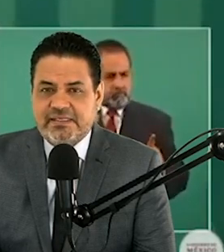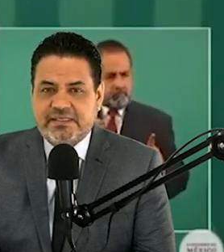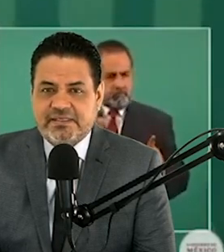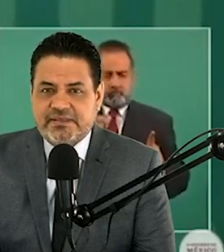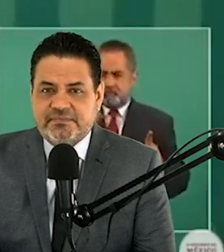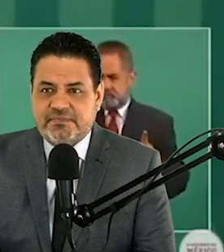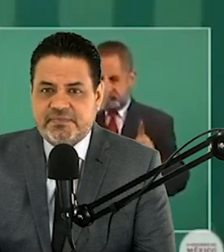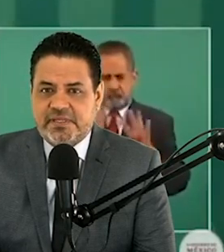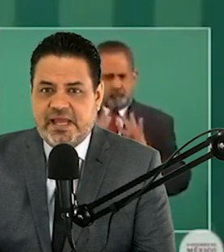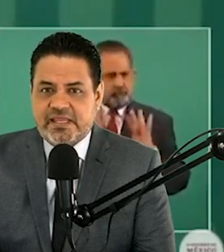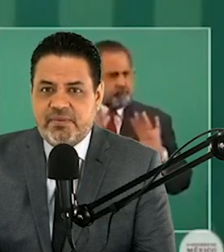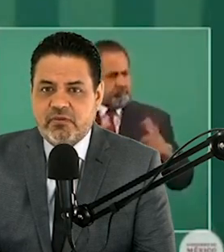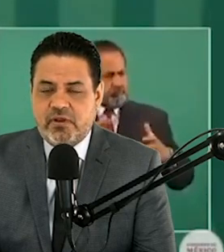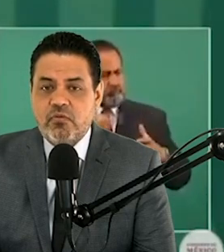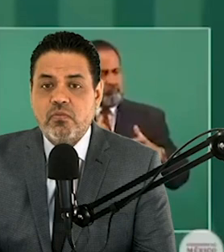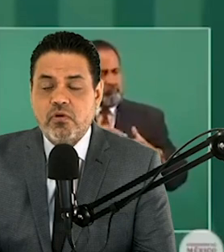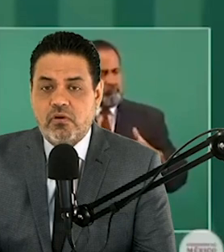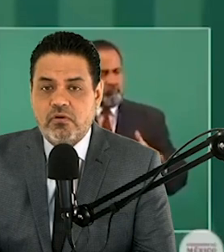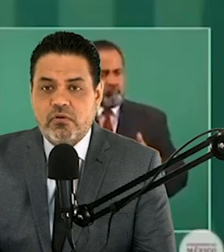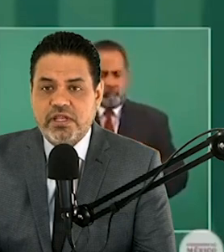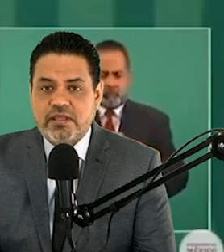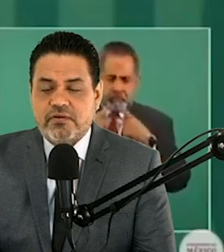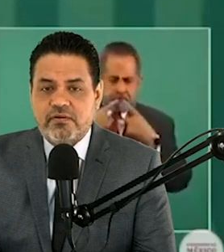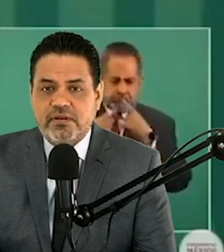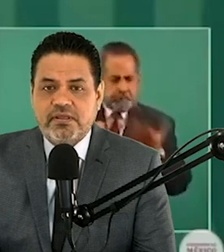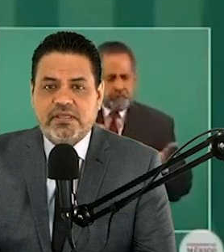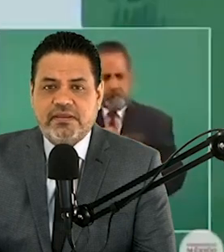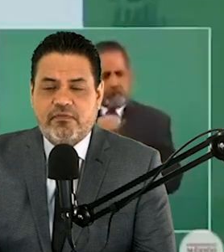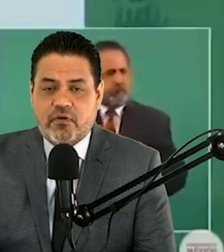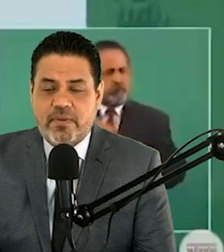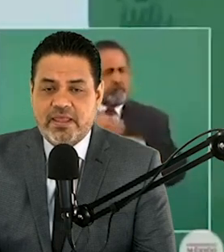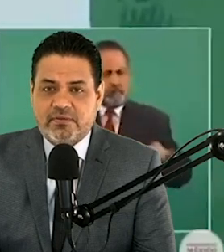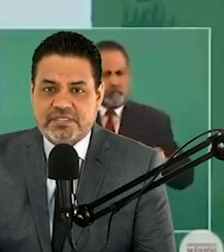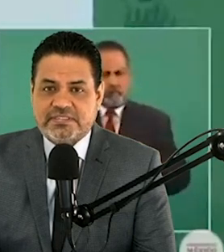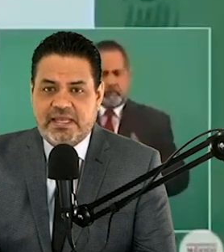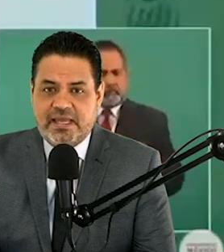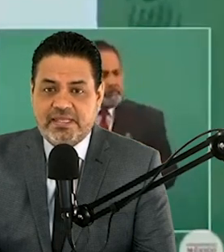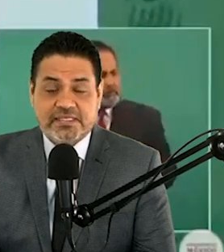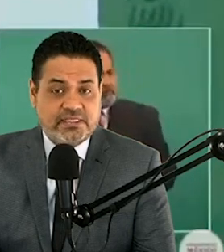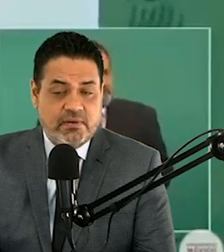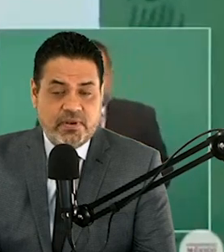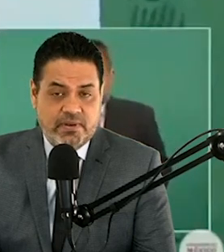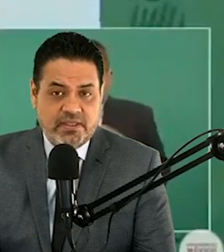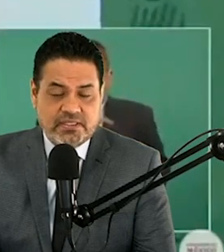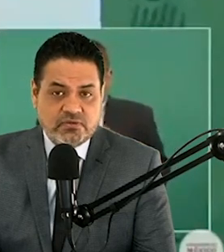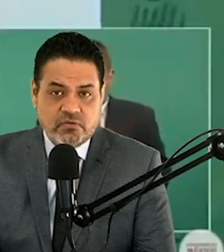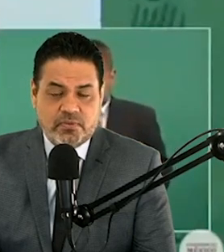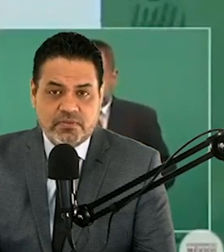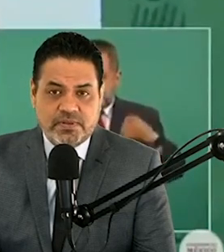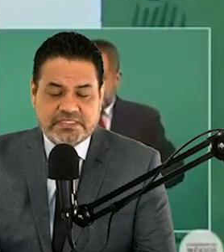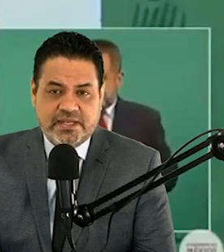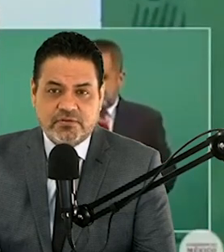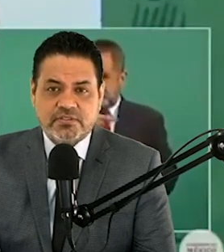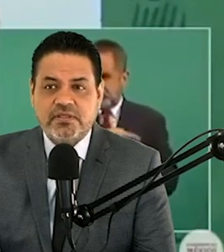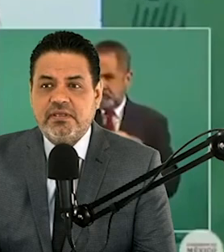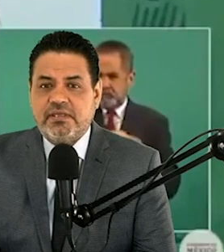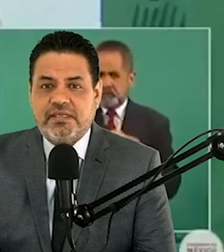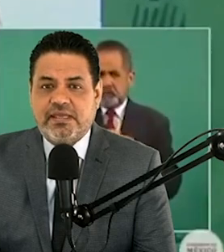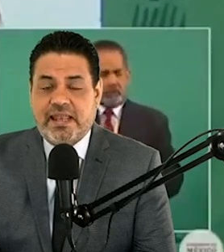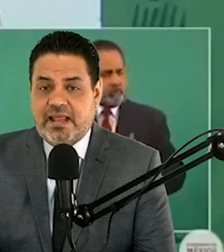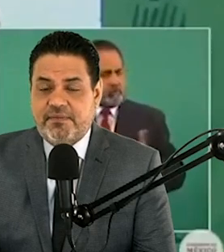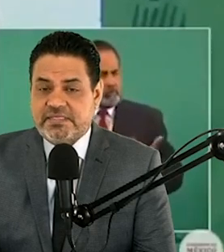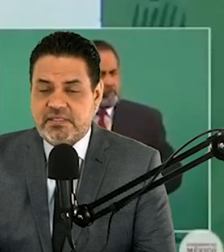este llamado el un buró jurídico formado desde la iniciativa privada desde un grupo de empresarios